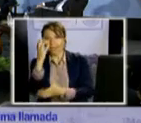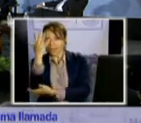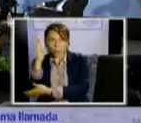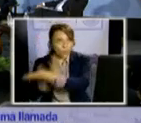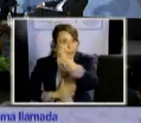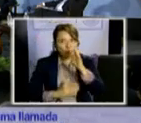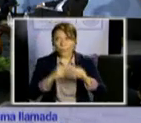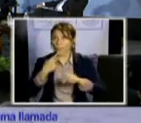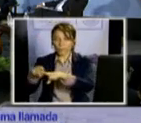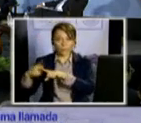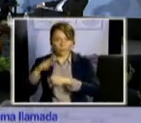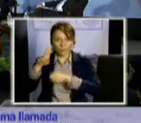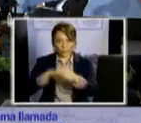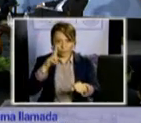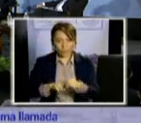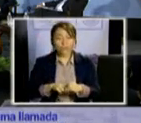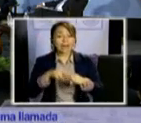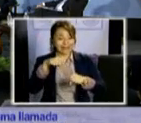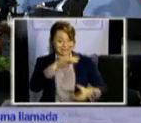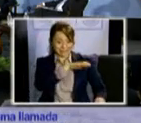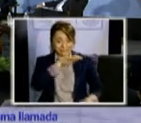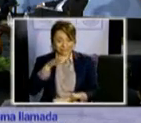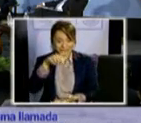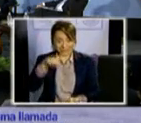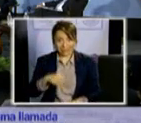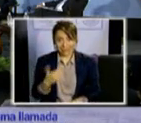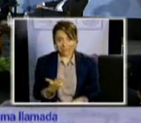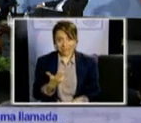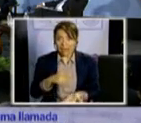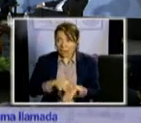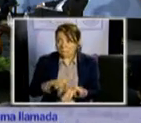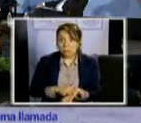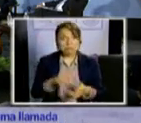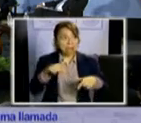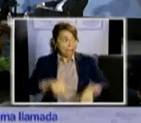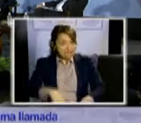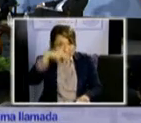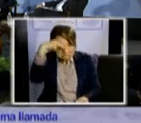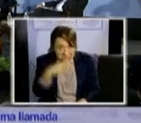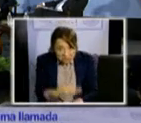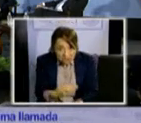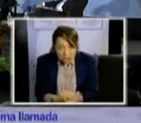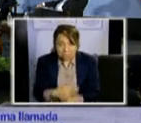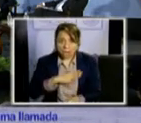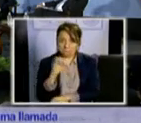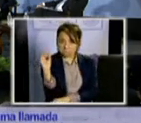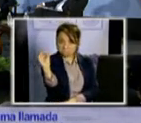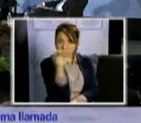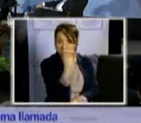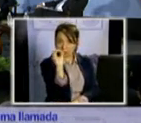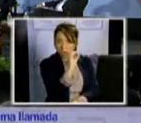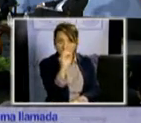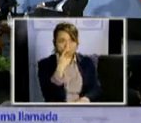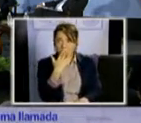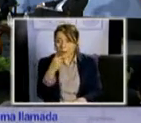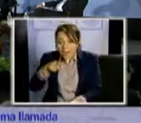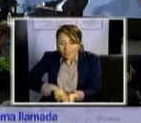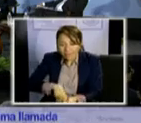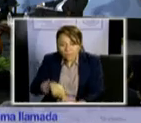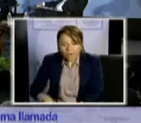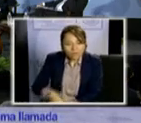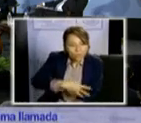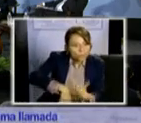el Cambio Climático aquí en México tiene 0 pesos, 0 centavos. Entonces el buen juez empieza por su casa, hay que echarle ahí ganas.